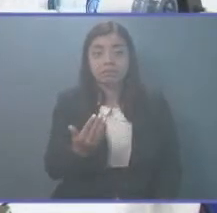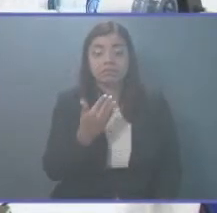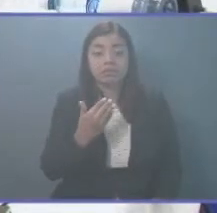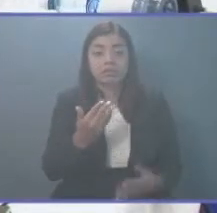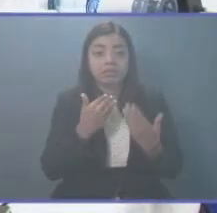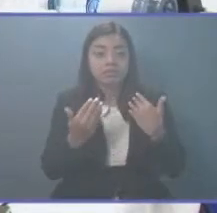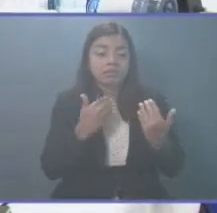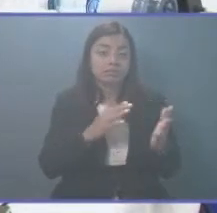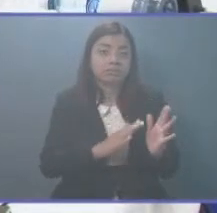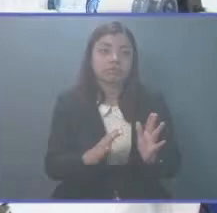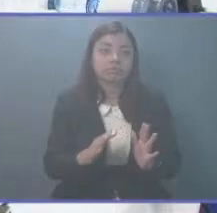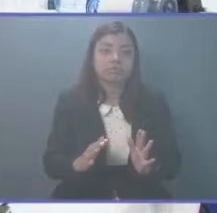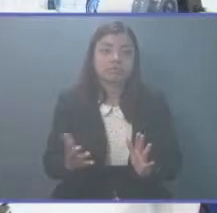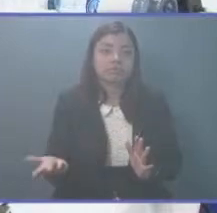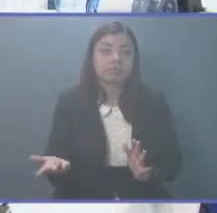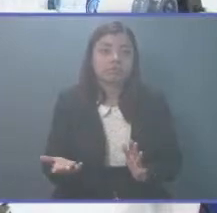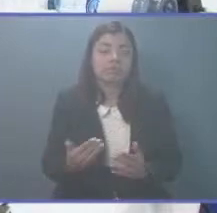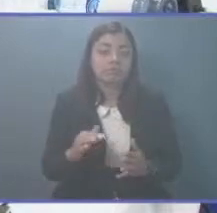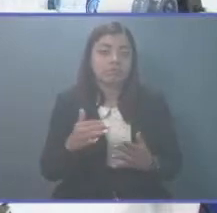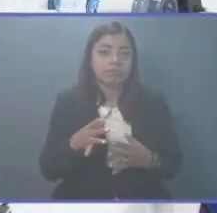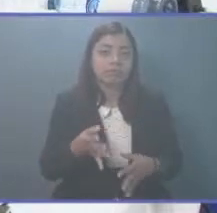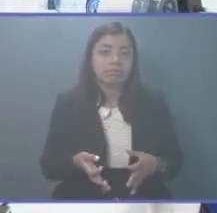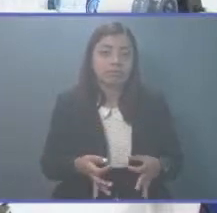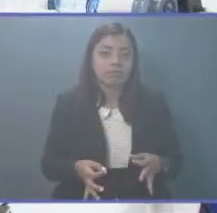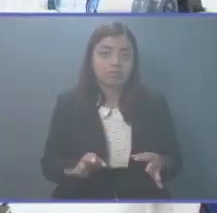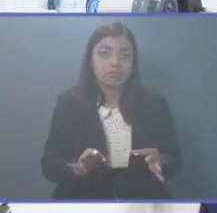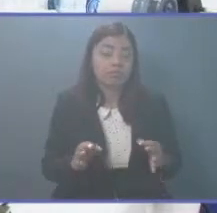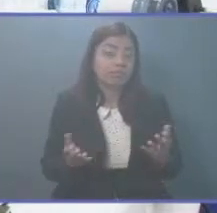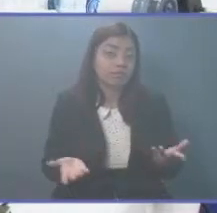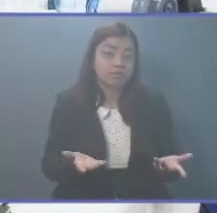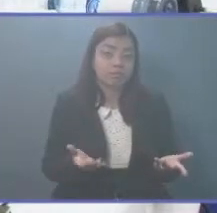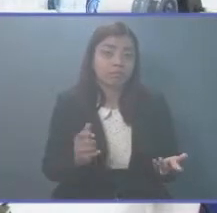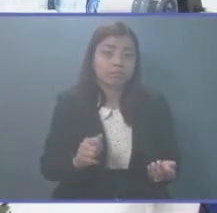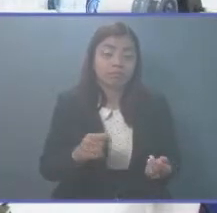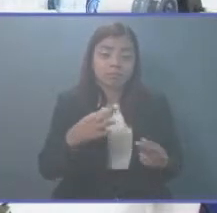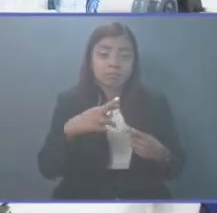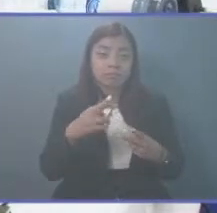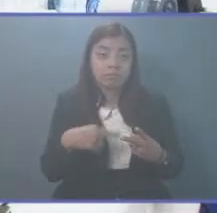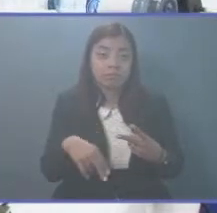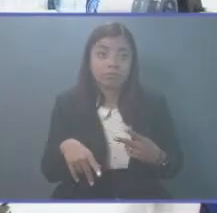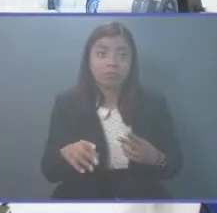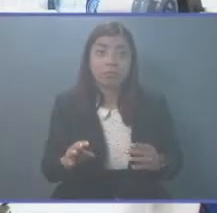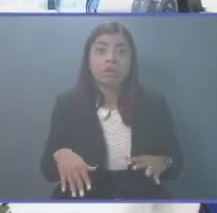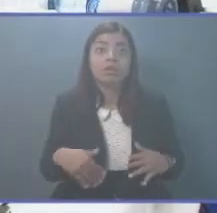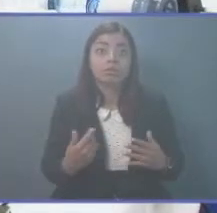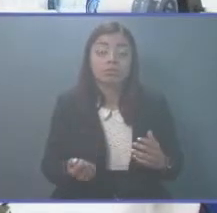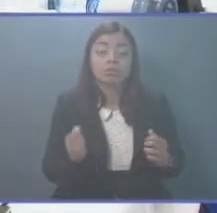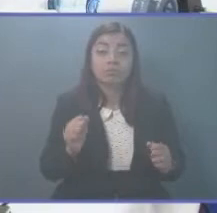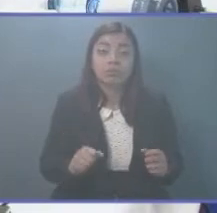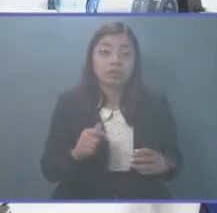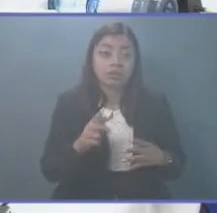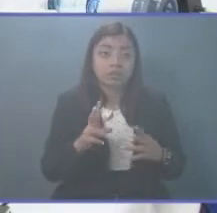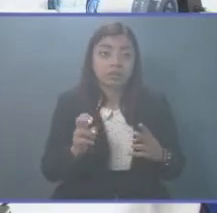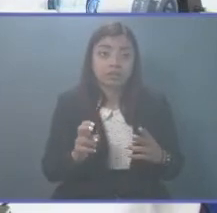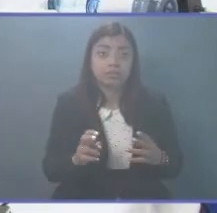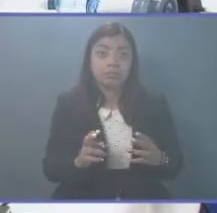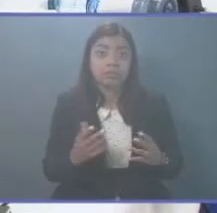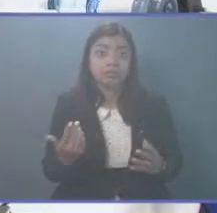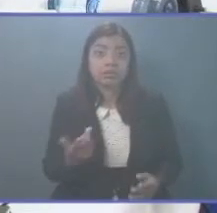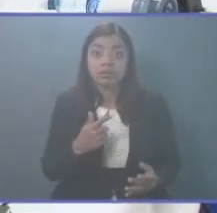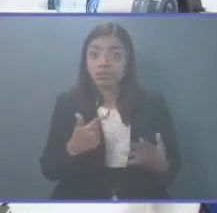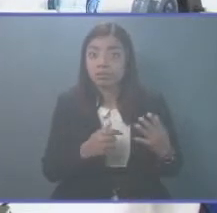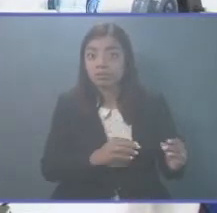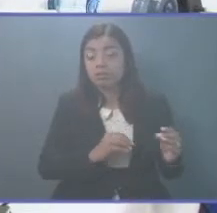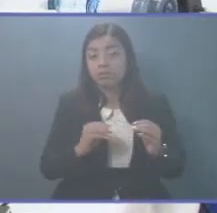de los diferentes mecanismos que quizás ya revisaron ustedes cómo poder entrarle al tema y que no